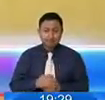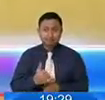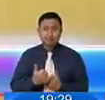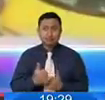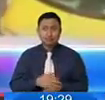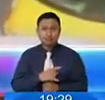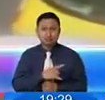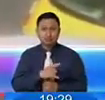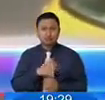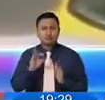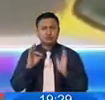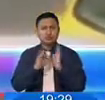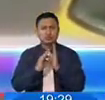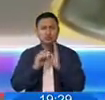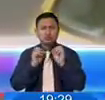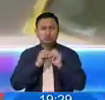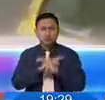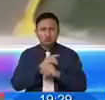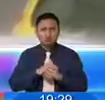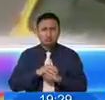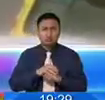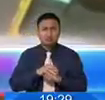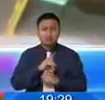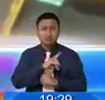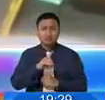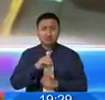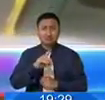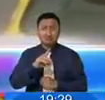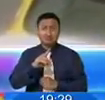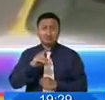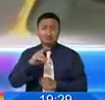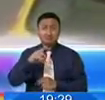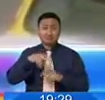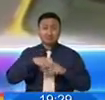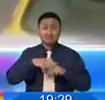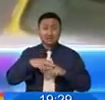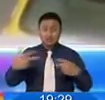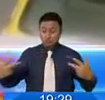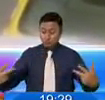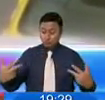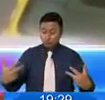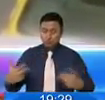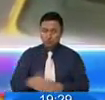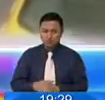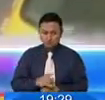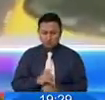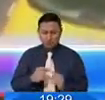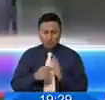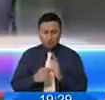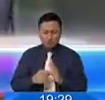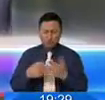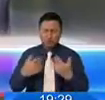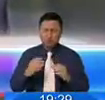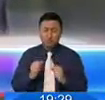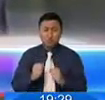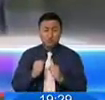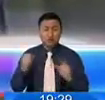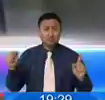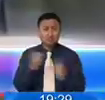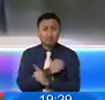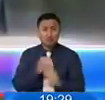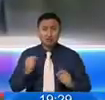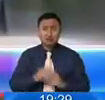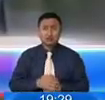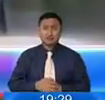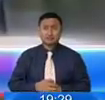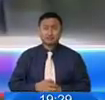cómo en redes sociales se hizo viral el video que grabó la cámara del taxi y reveló los pormenores del aterrador acto de violencia que